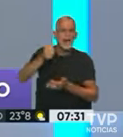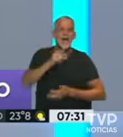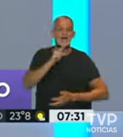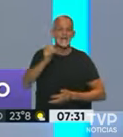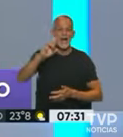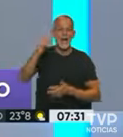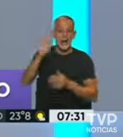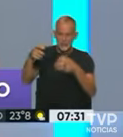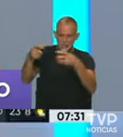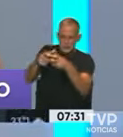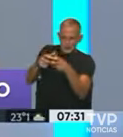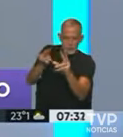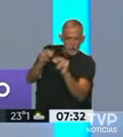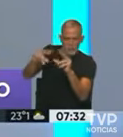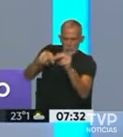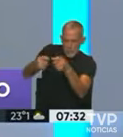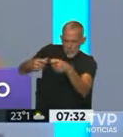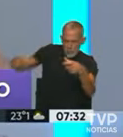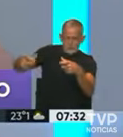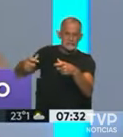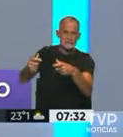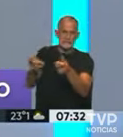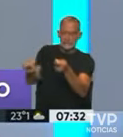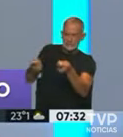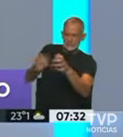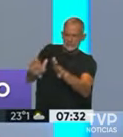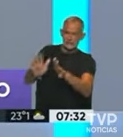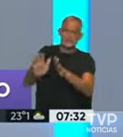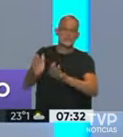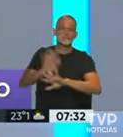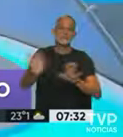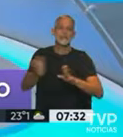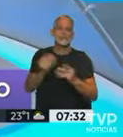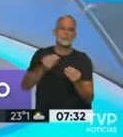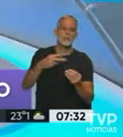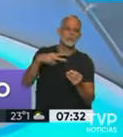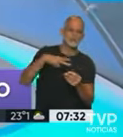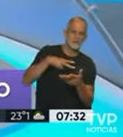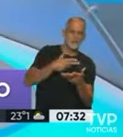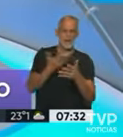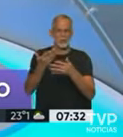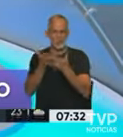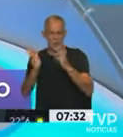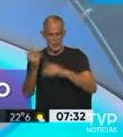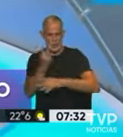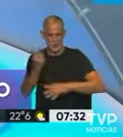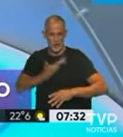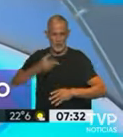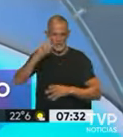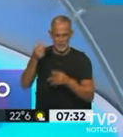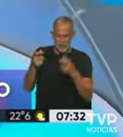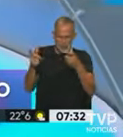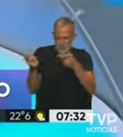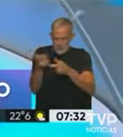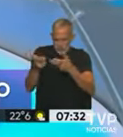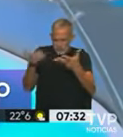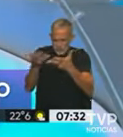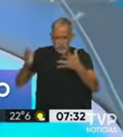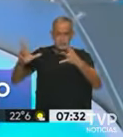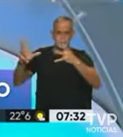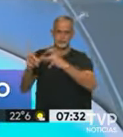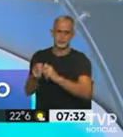foco que fue controlado controlado inmediatamente por acción público-privada pero a partir de eso y de la presencia de